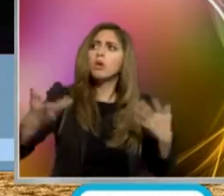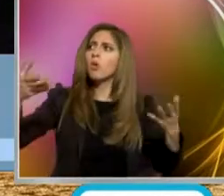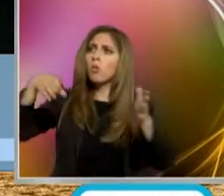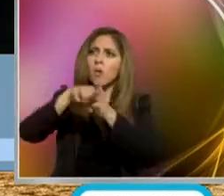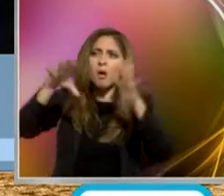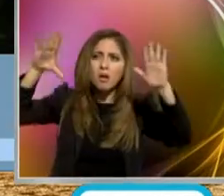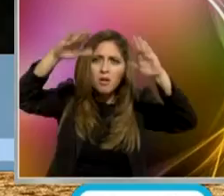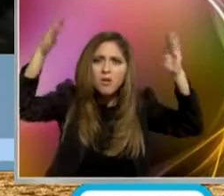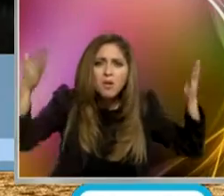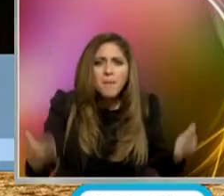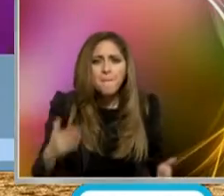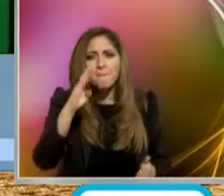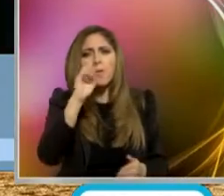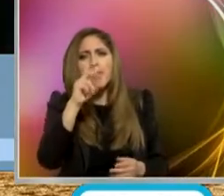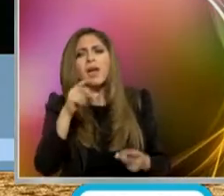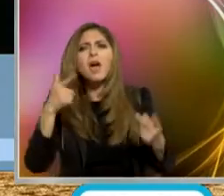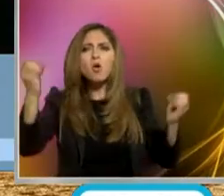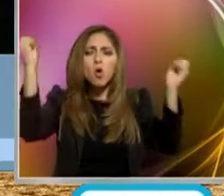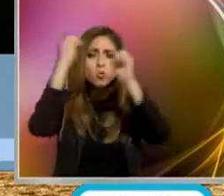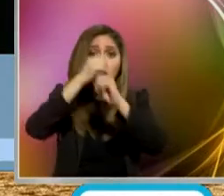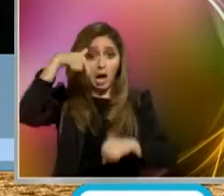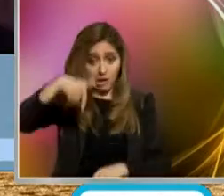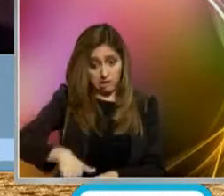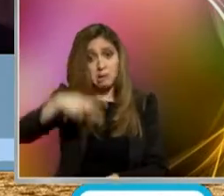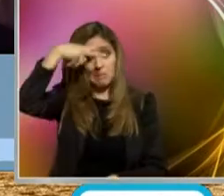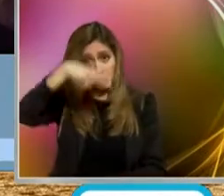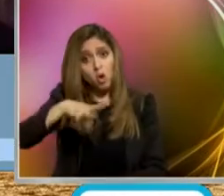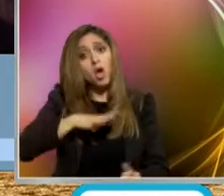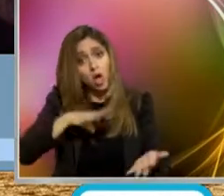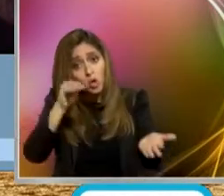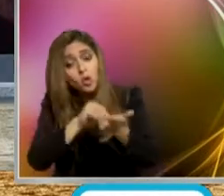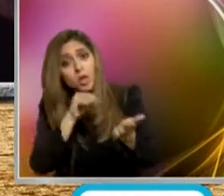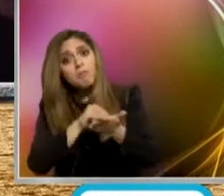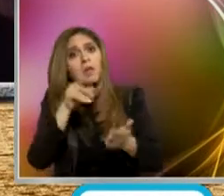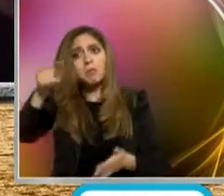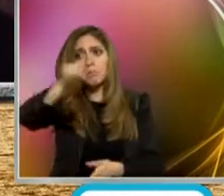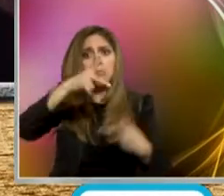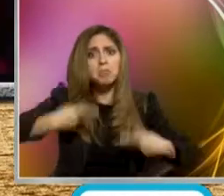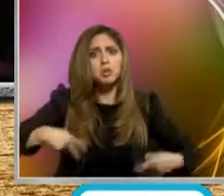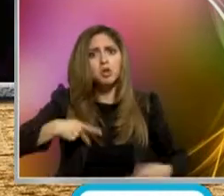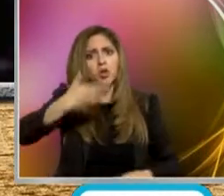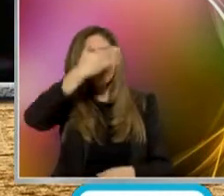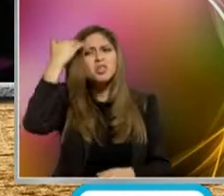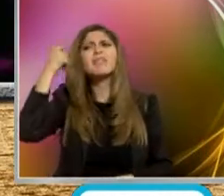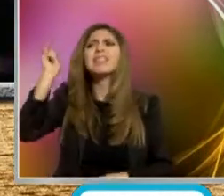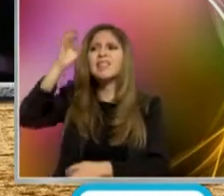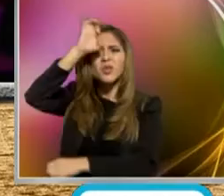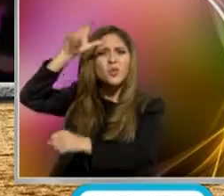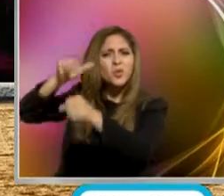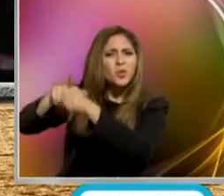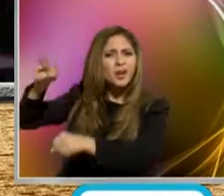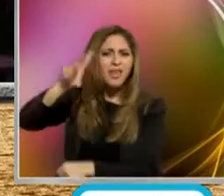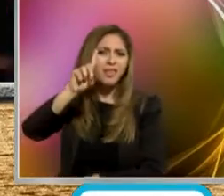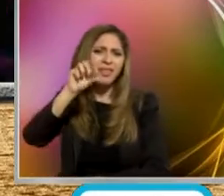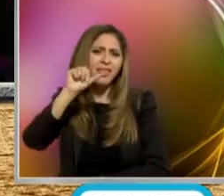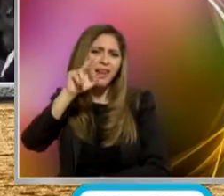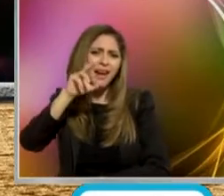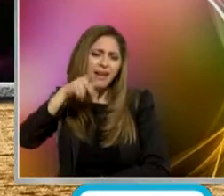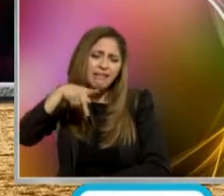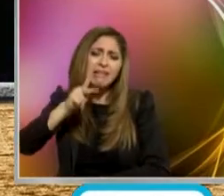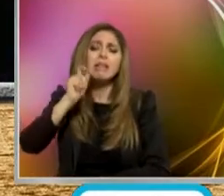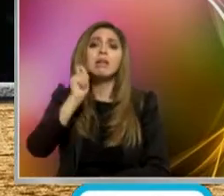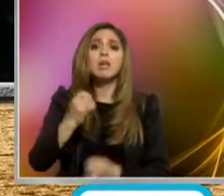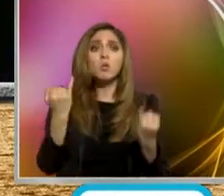en lugares un poco oscuros. Aquí en México todavía hay, para quien no conozca esta cultura, lugares tanto